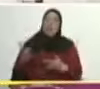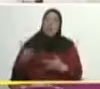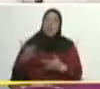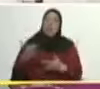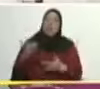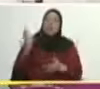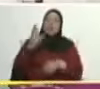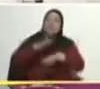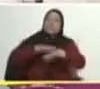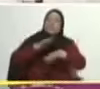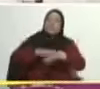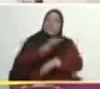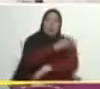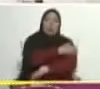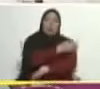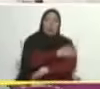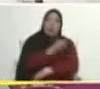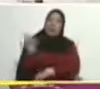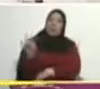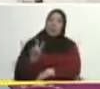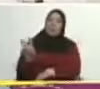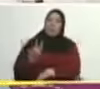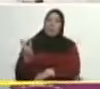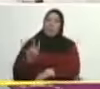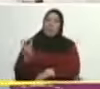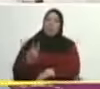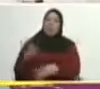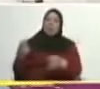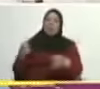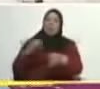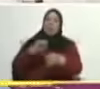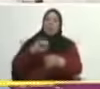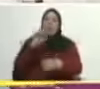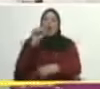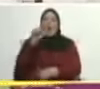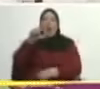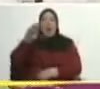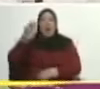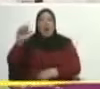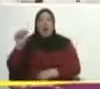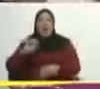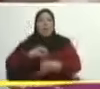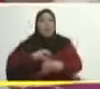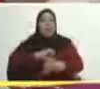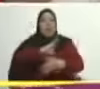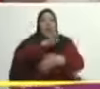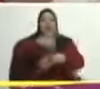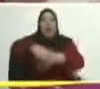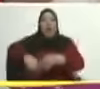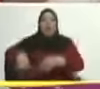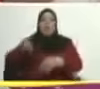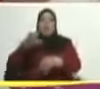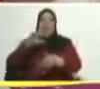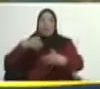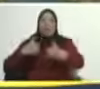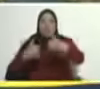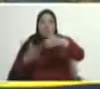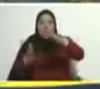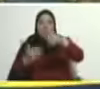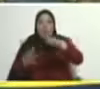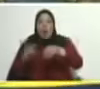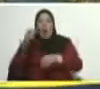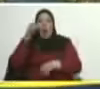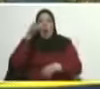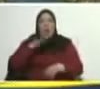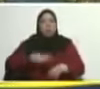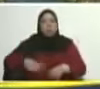por la derecha opositora venezolana, fue el ALBA, los pueblos del Caribe, los pueblos de Centroamérica, los gobiernos dignos